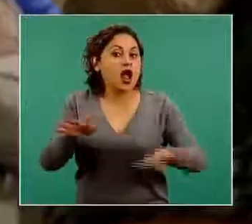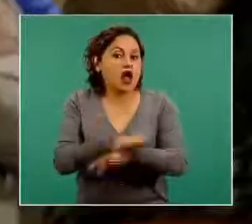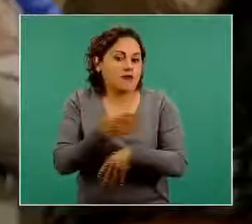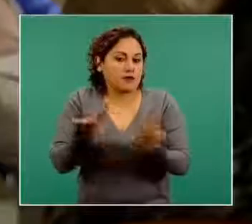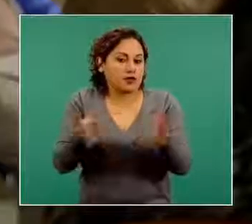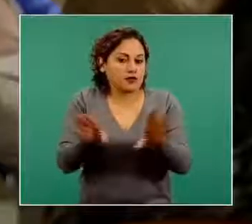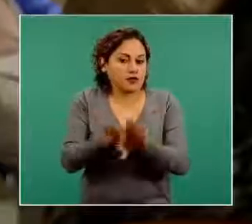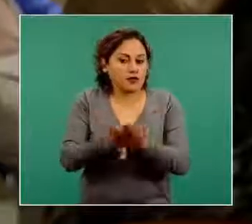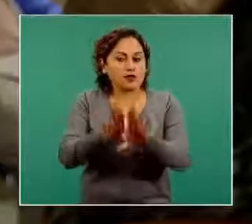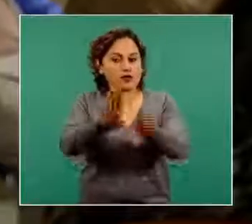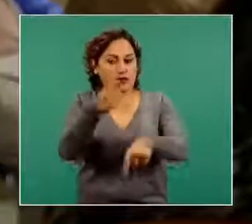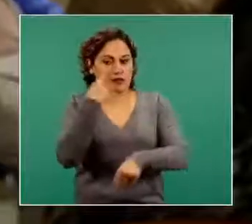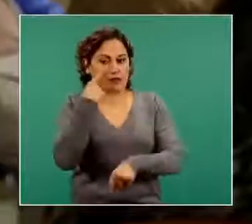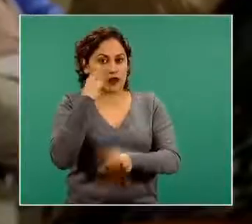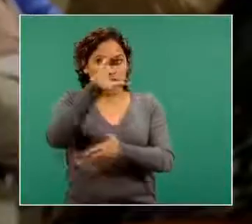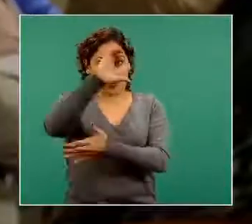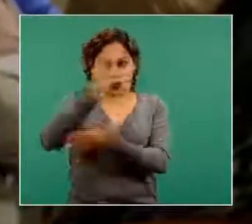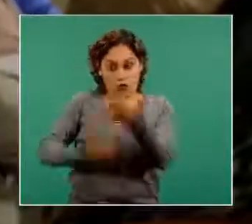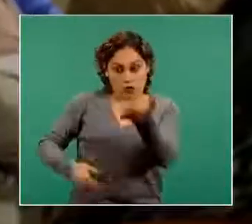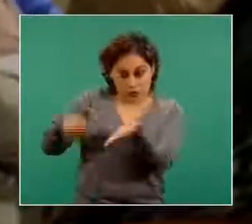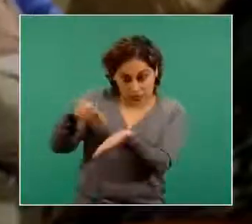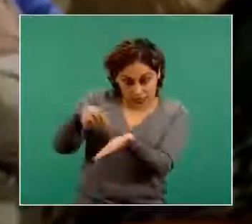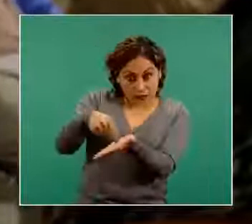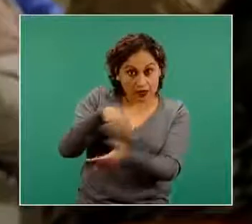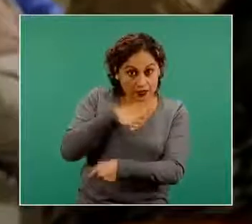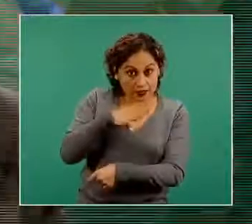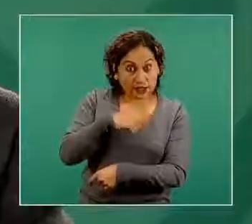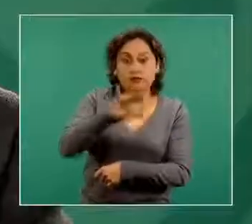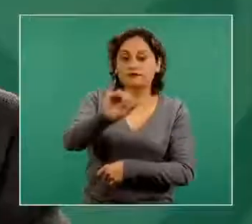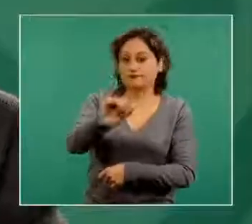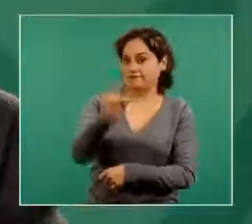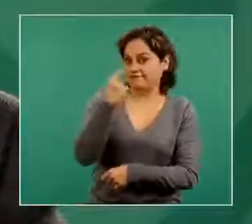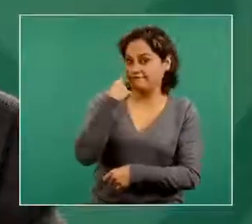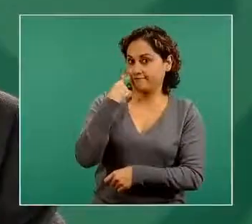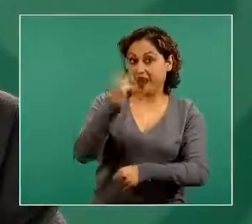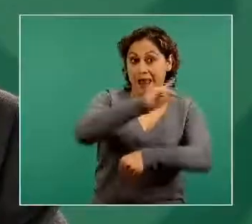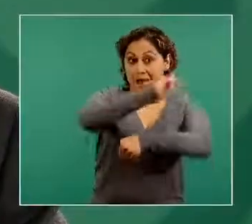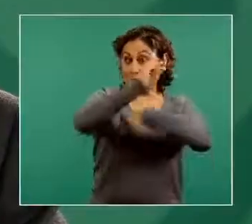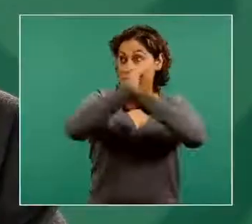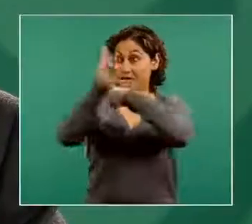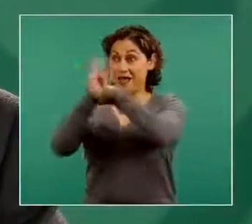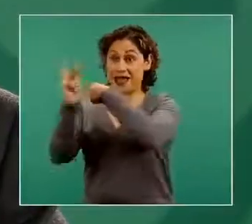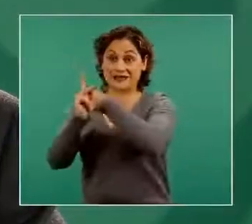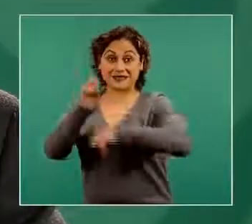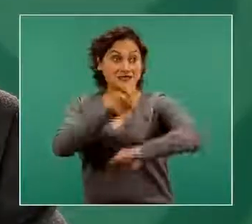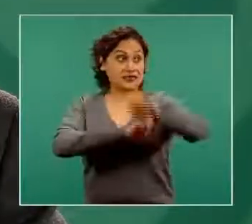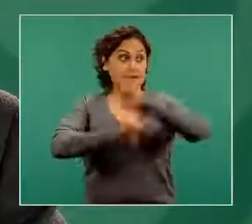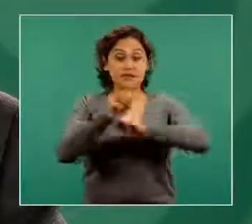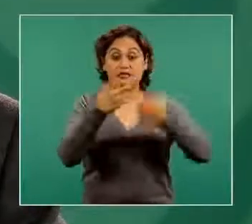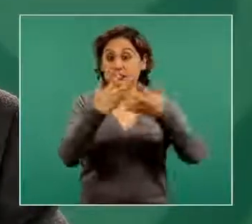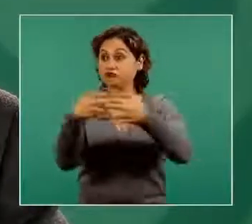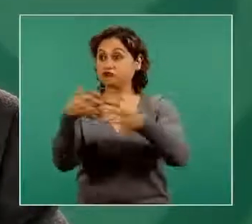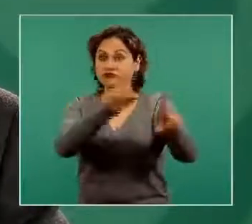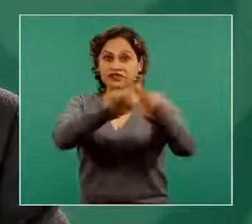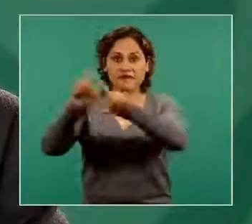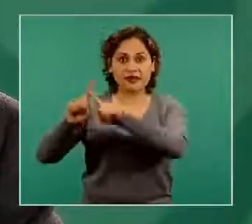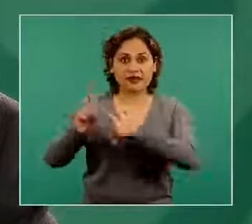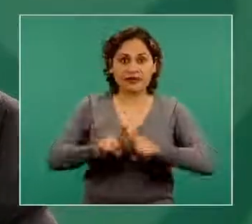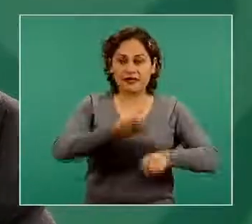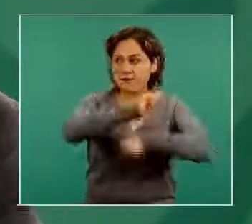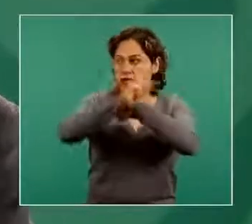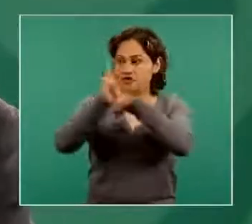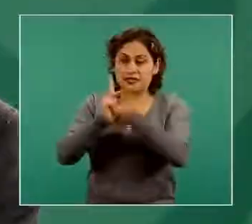cosas estaban previstas. En todos los países, es un muy buen punto, en todos los países y para todas las compañías, todos los